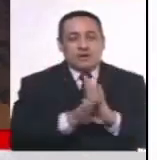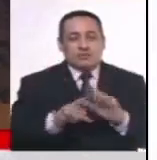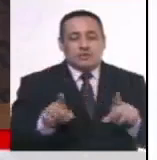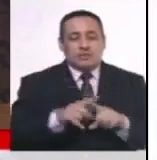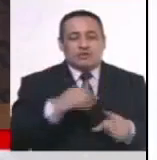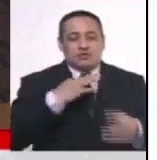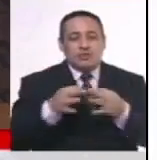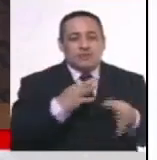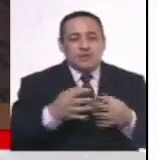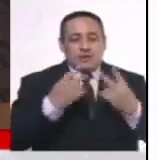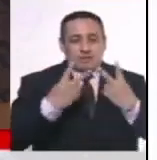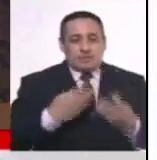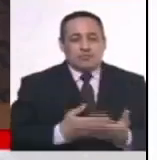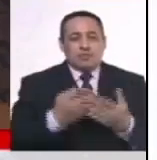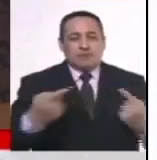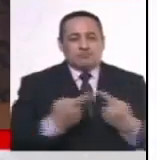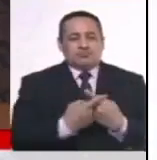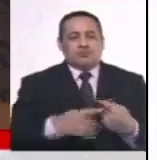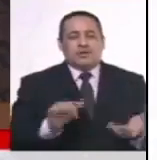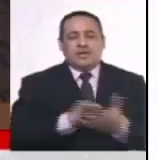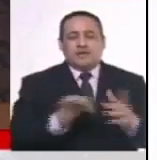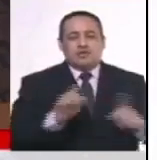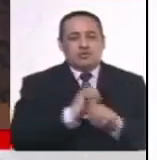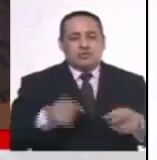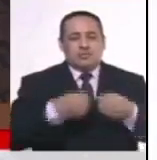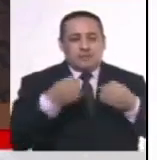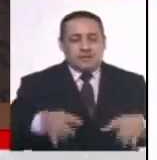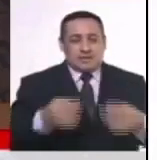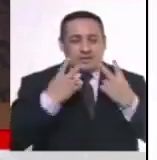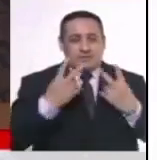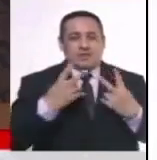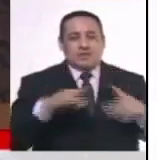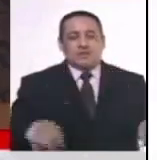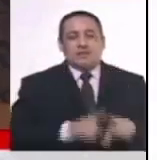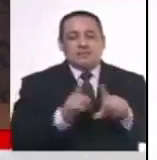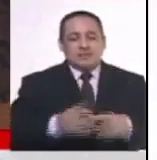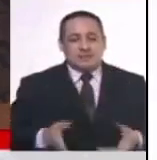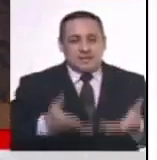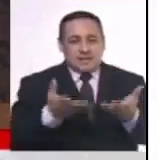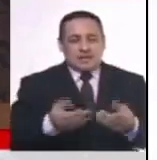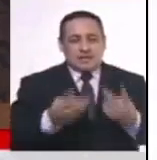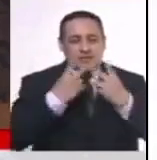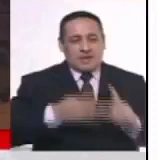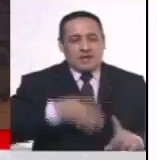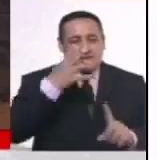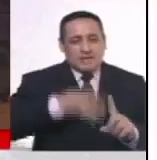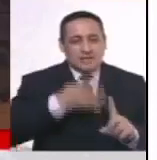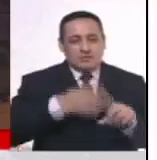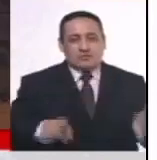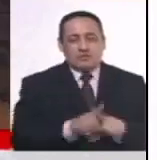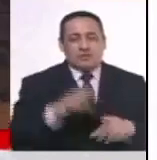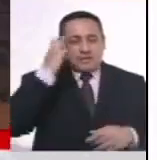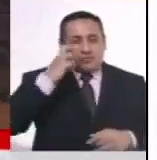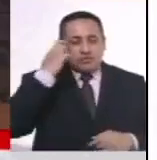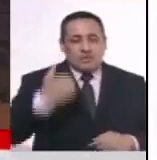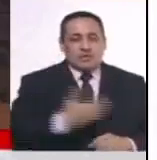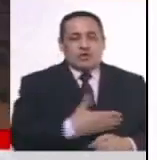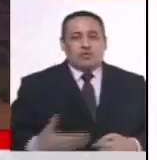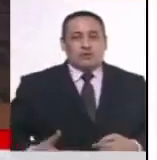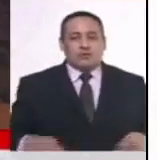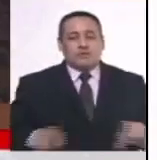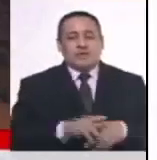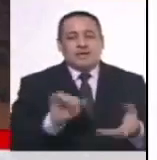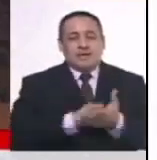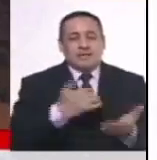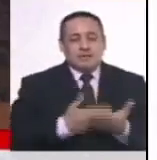son indicadores irrefutables que no debemos de perder de vista y servirán para el análisis de las políticas públicas que